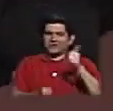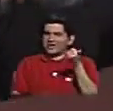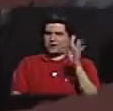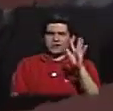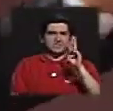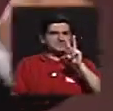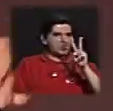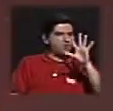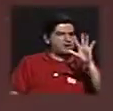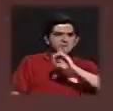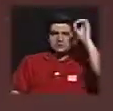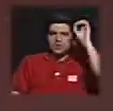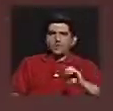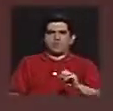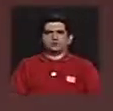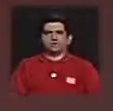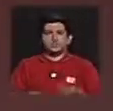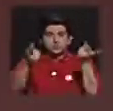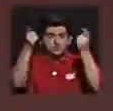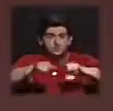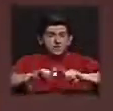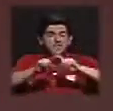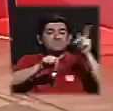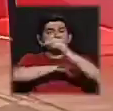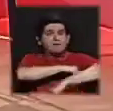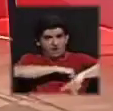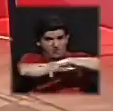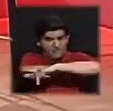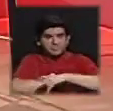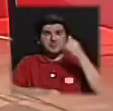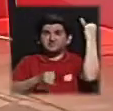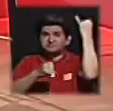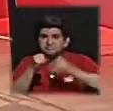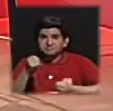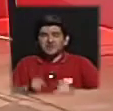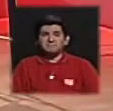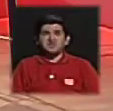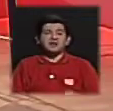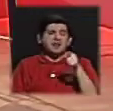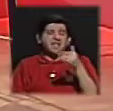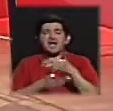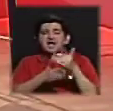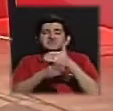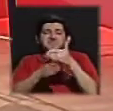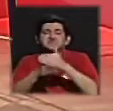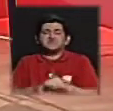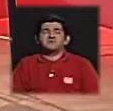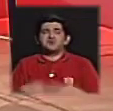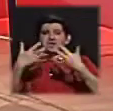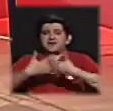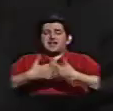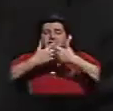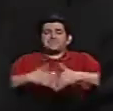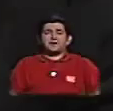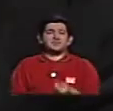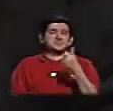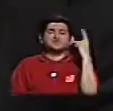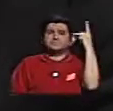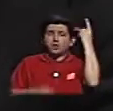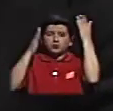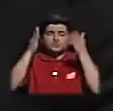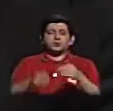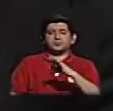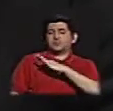ni el 25%, como ha pasado en otros países, que al final se terminan repartiendo unas cuantas empresas con unos cuantos